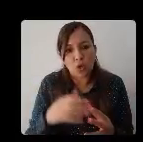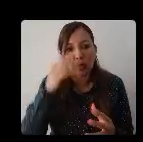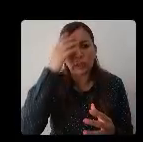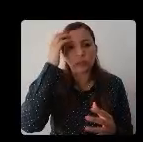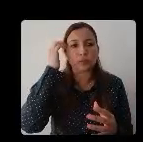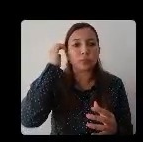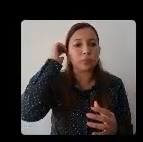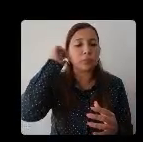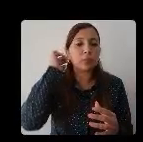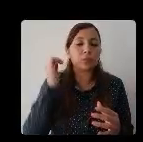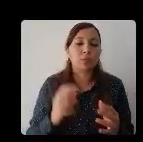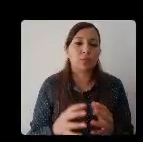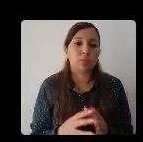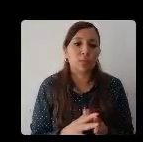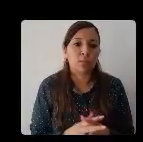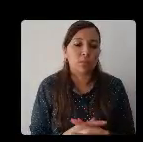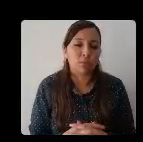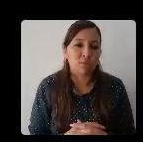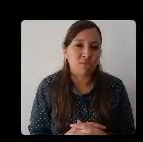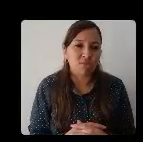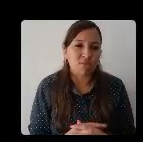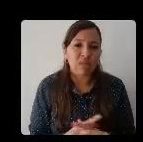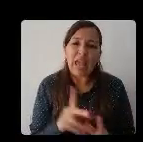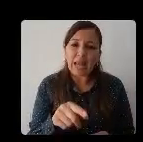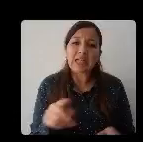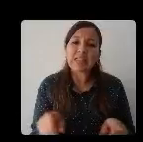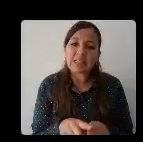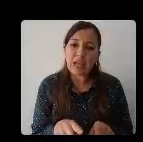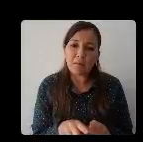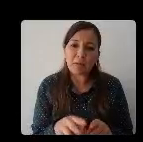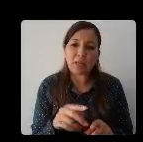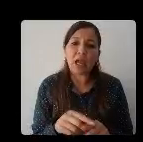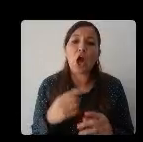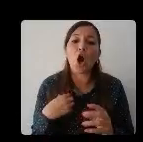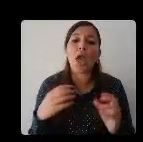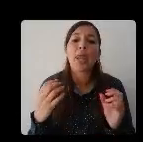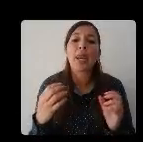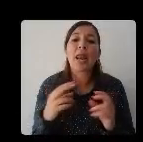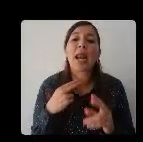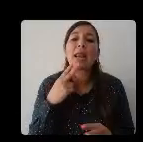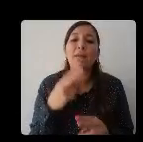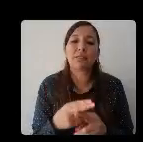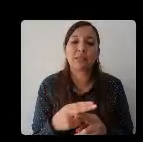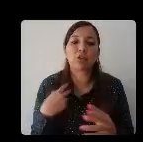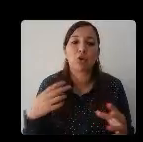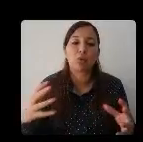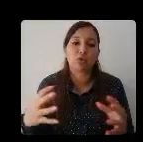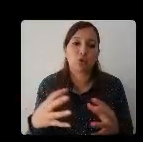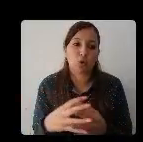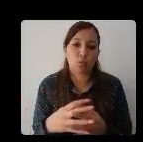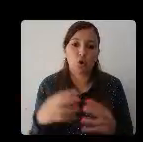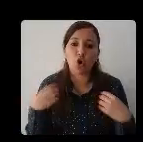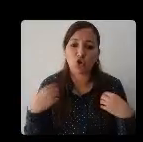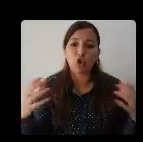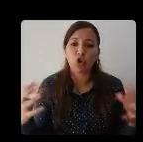en representación de nuestra organización. Nosotros trabajamos en esta asociación muy equitativamente.